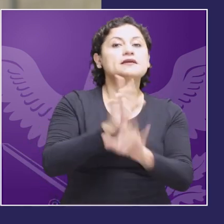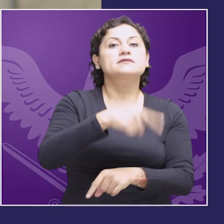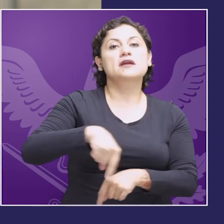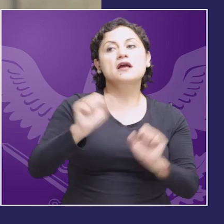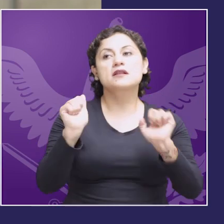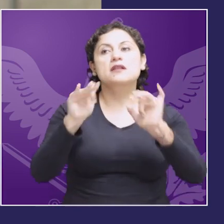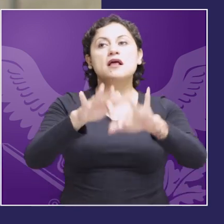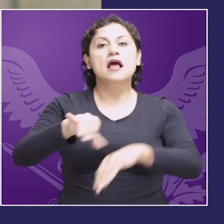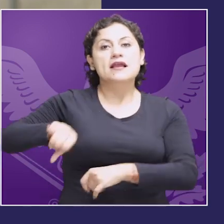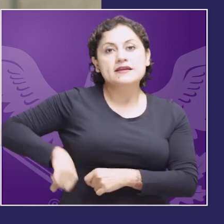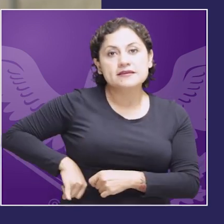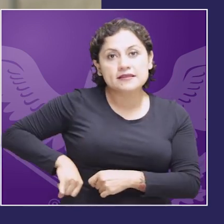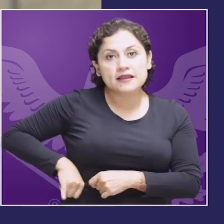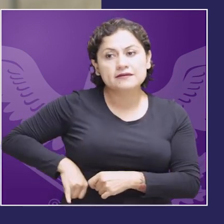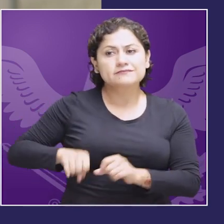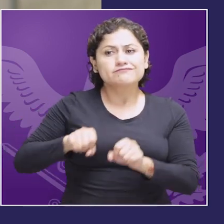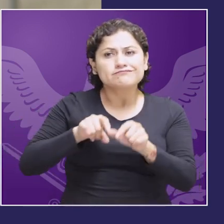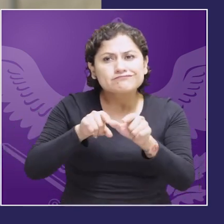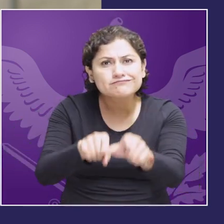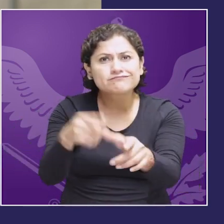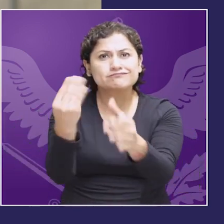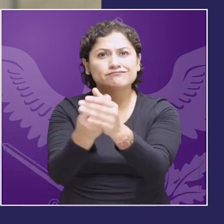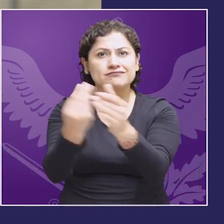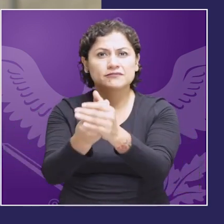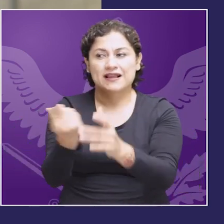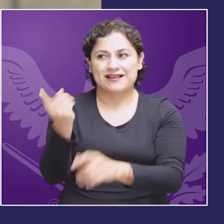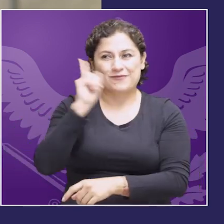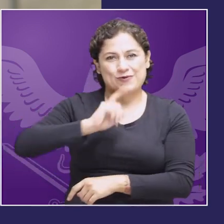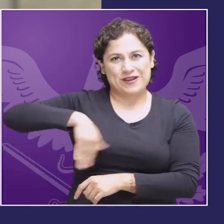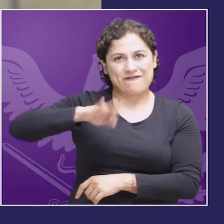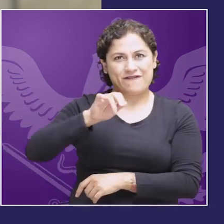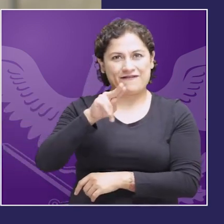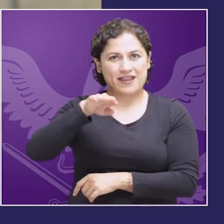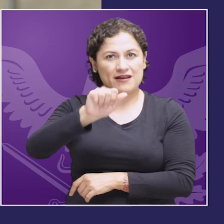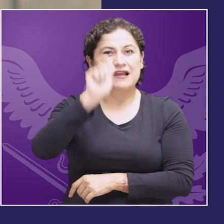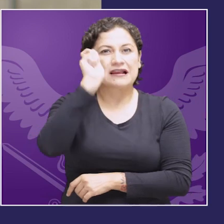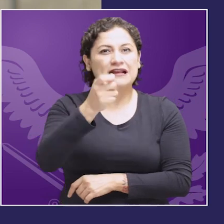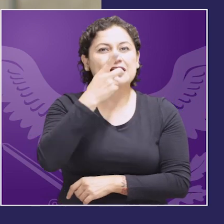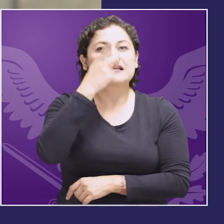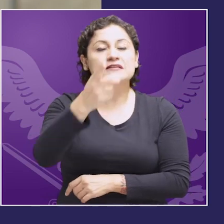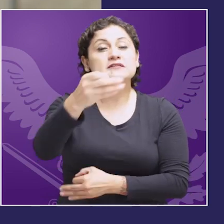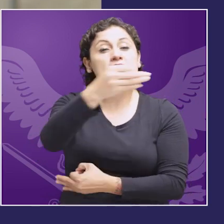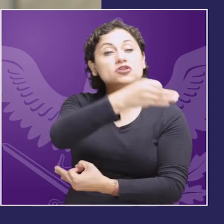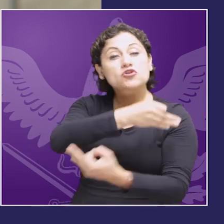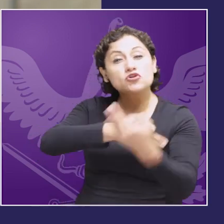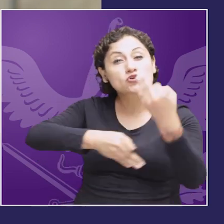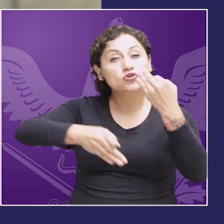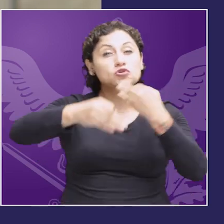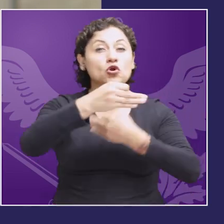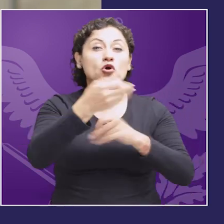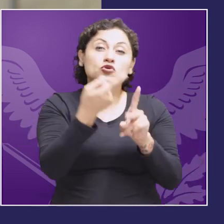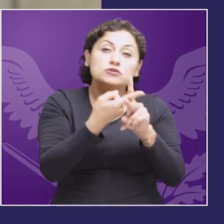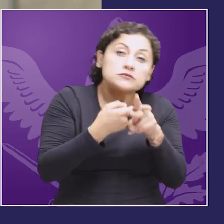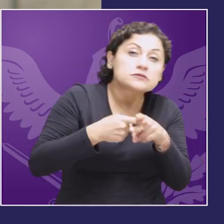sobrecapacita a los que ya tenían interés. Entonces, lo que dice Fabiana, de que el funcionariado tiene que